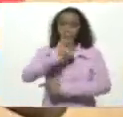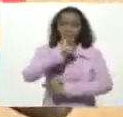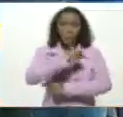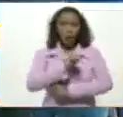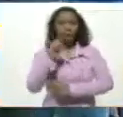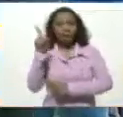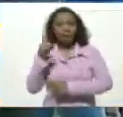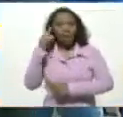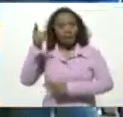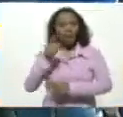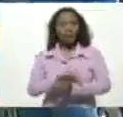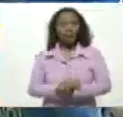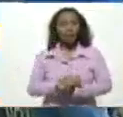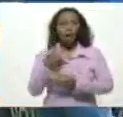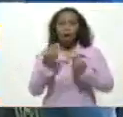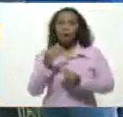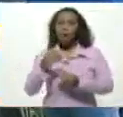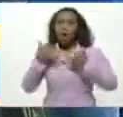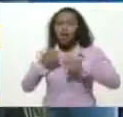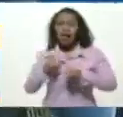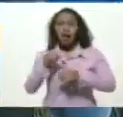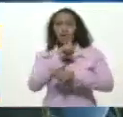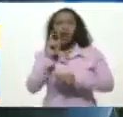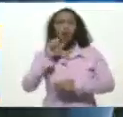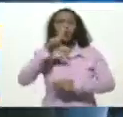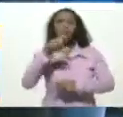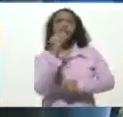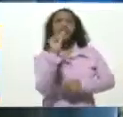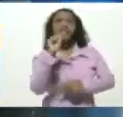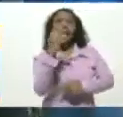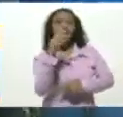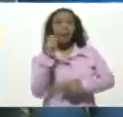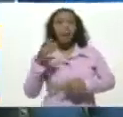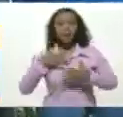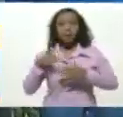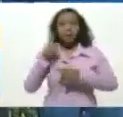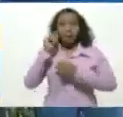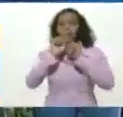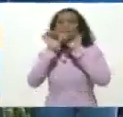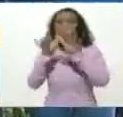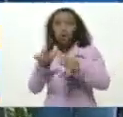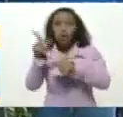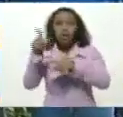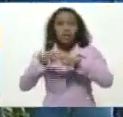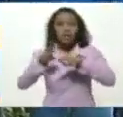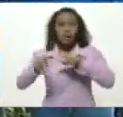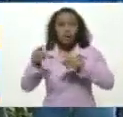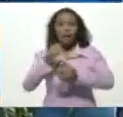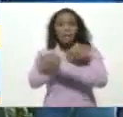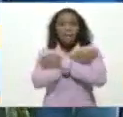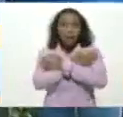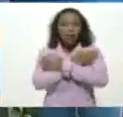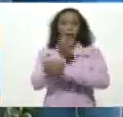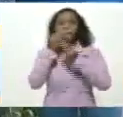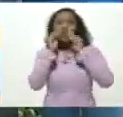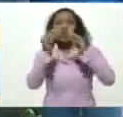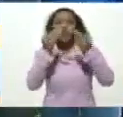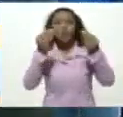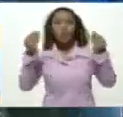tiene idea. Yacilia. ¿Cómo se llama tu hija? Luisiana Marbella. Luisiana Marbella, mis bendiciones. Y abrazos y besos para Luisiana